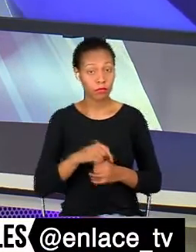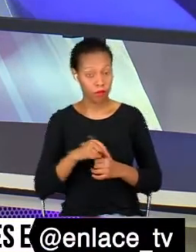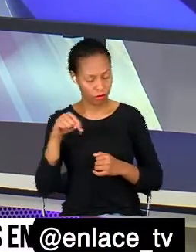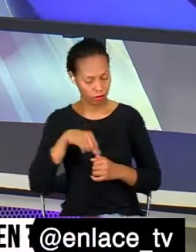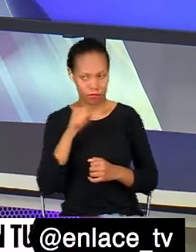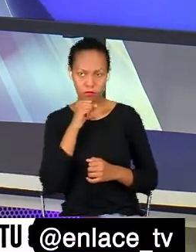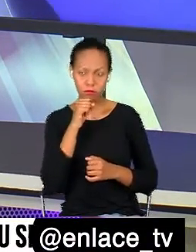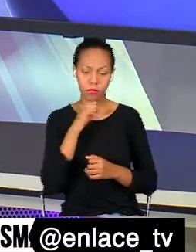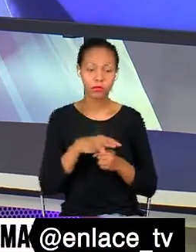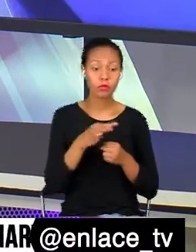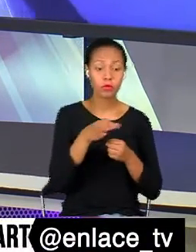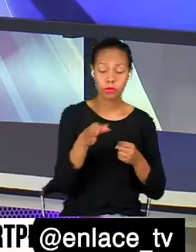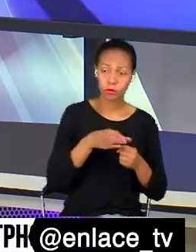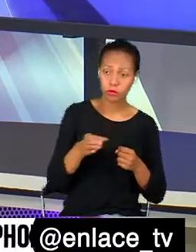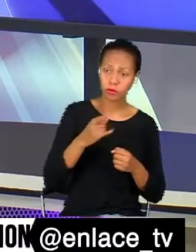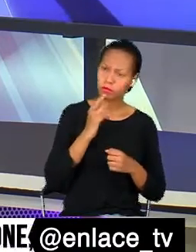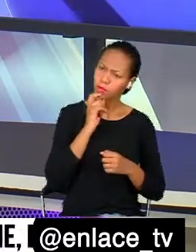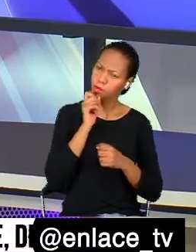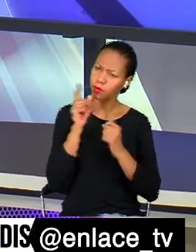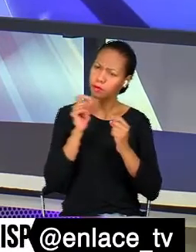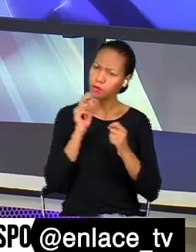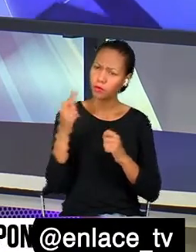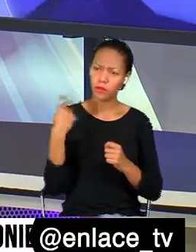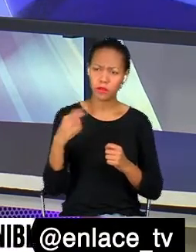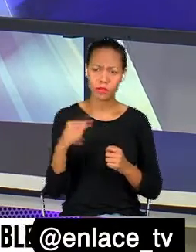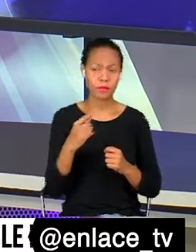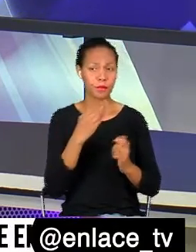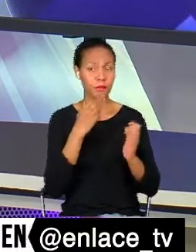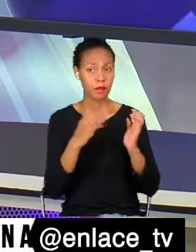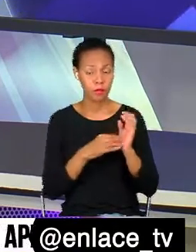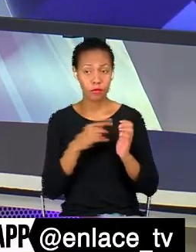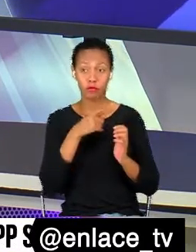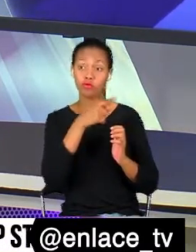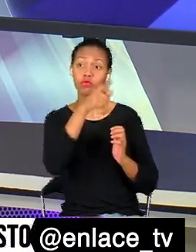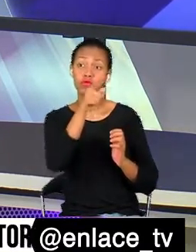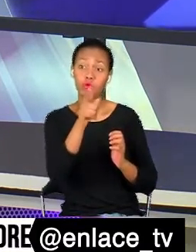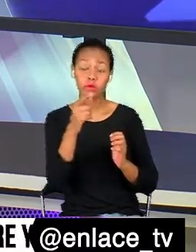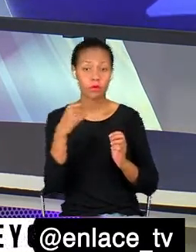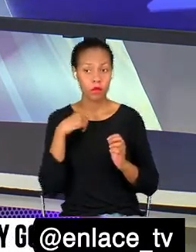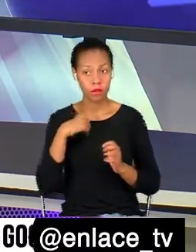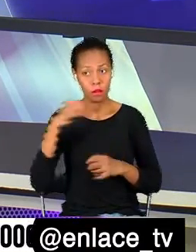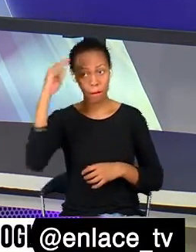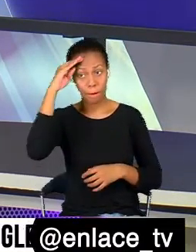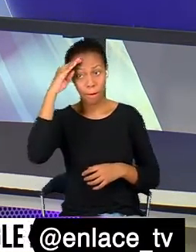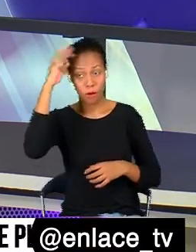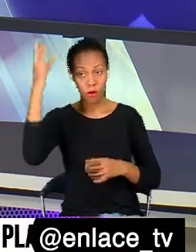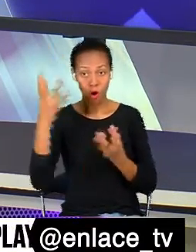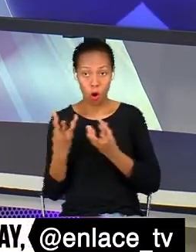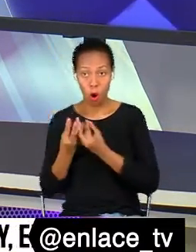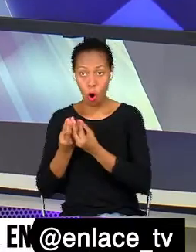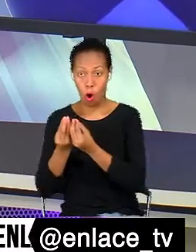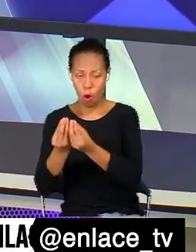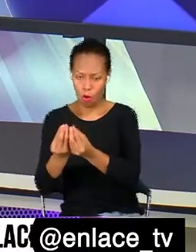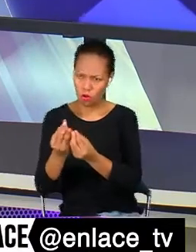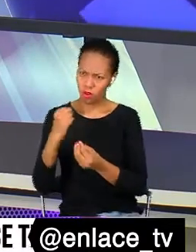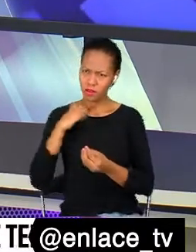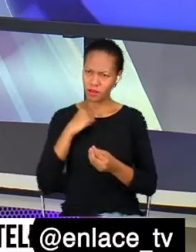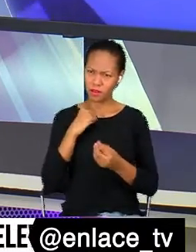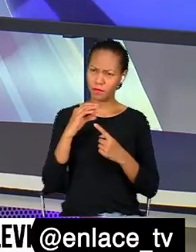trataremos un tema muy importante acerca del fortalecimiento de la red de apoyo de la policía, que ahora llega como un aplicativo para